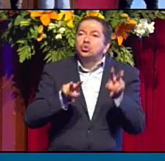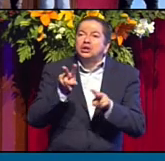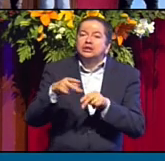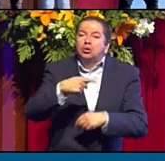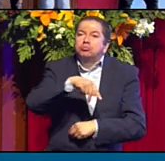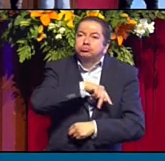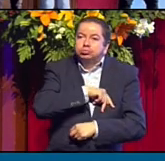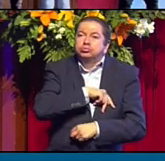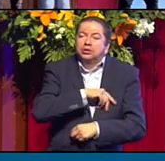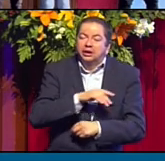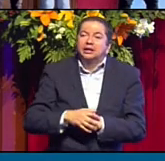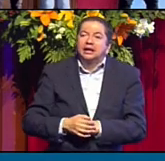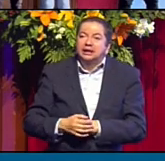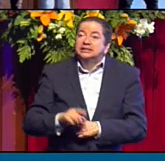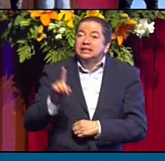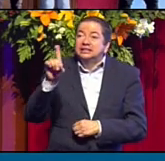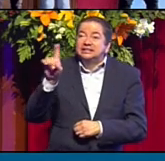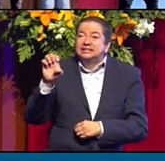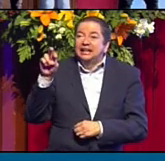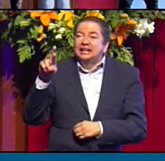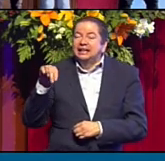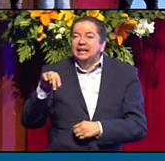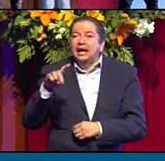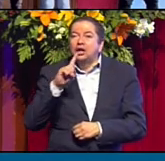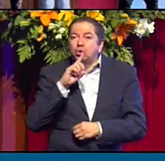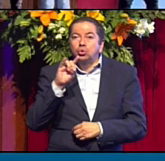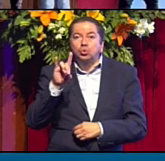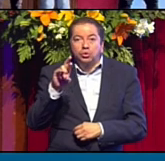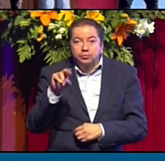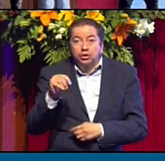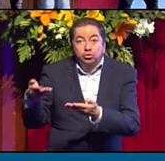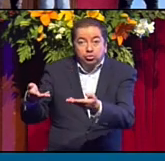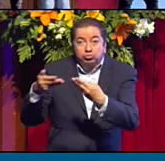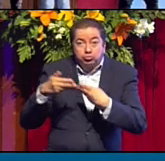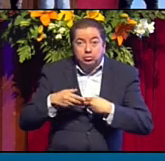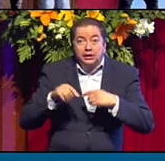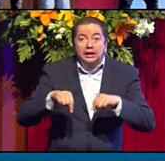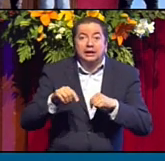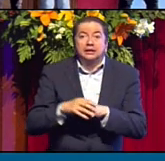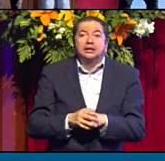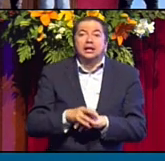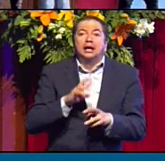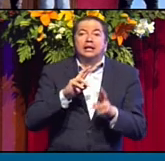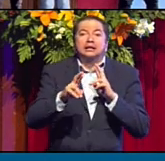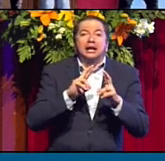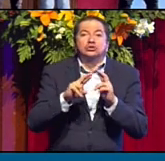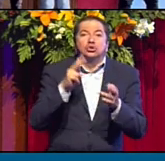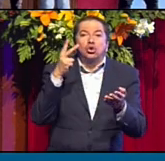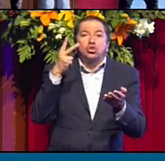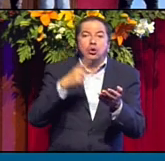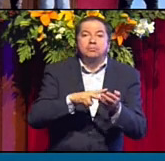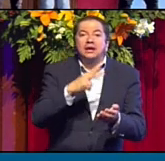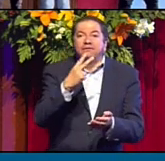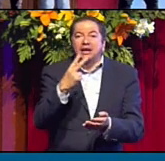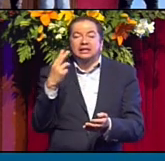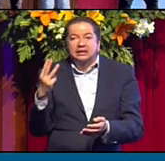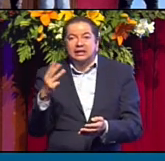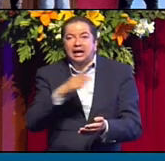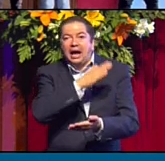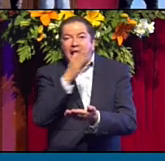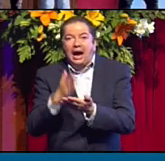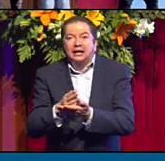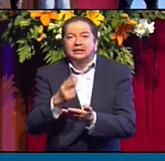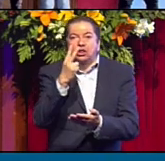excelencia turística que entrega el Cernatur. Sí, es verdad, la recibimos ahora en relación al 2023, hasta el